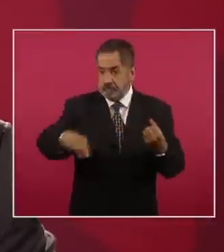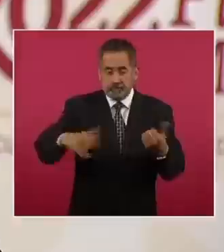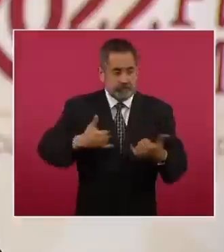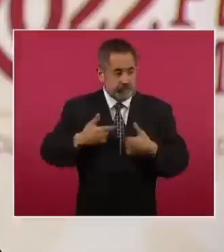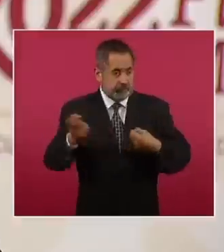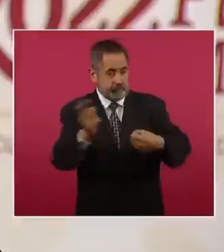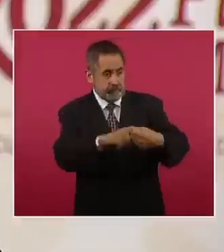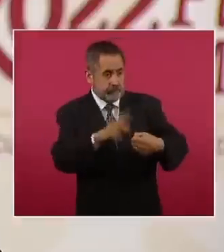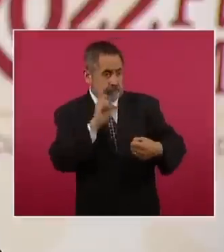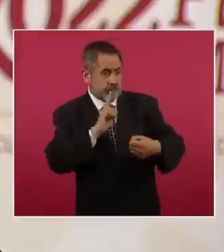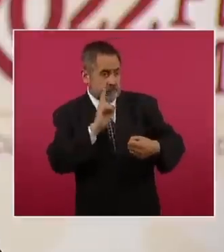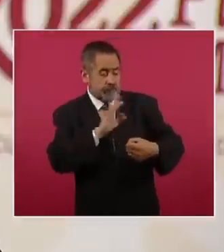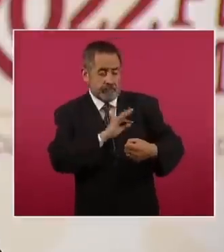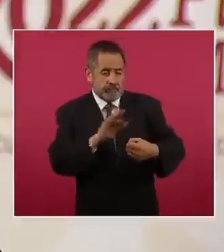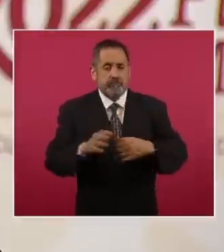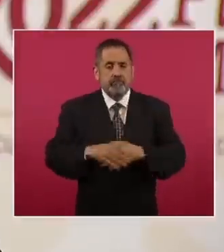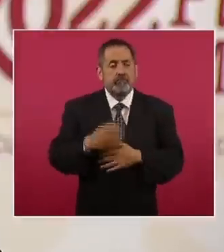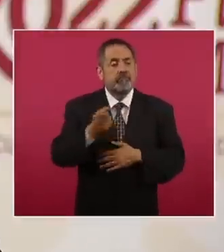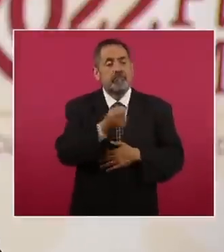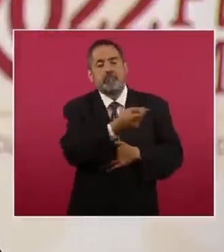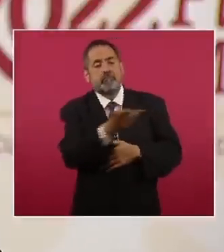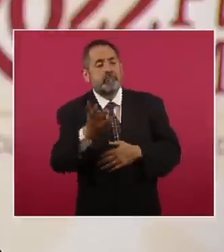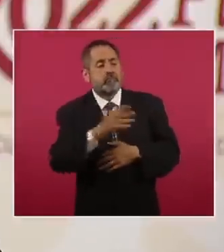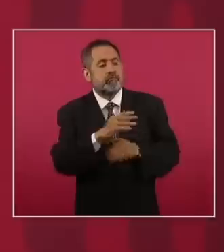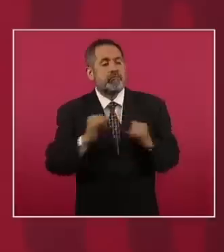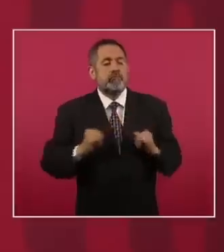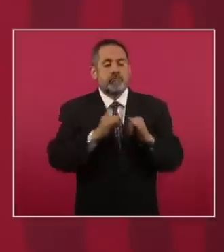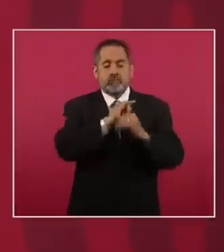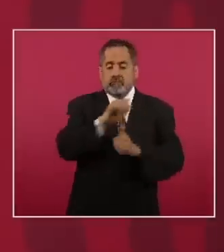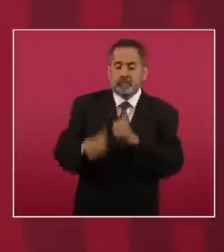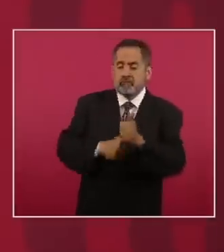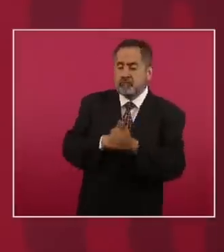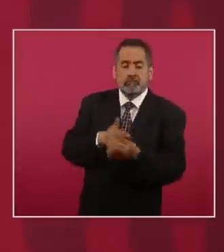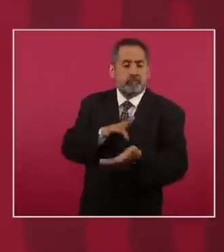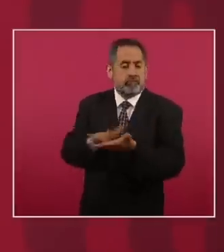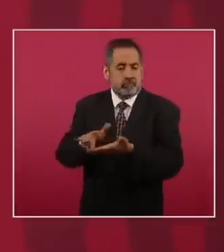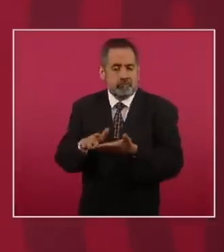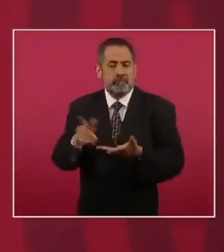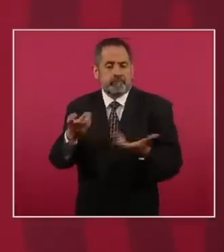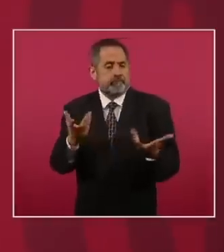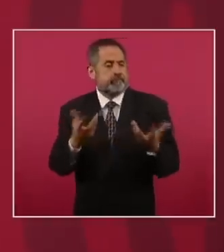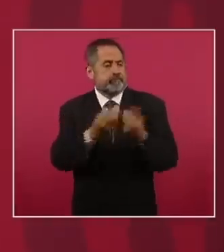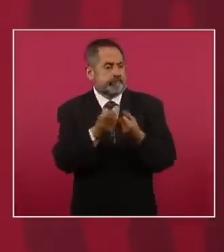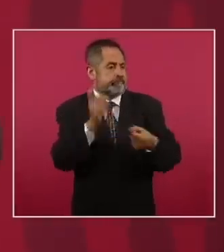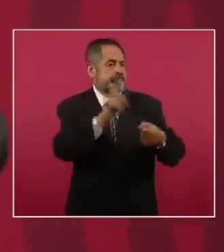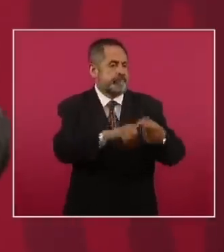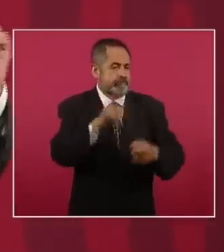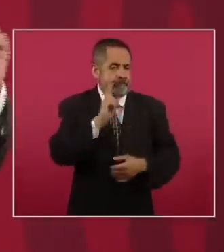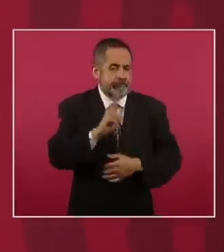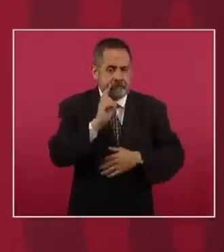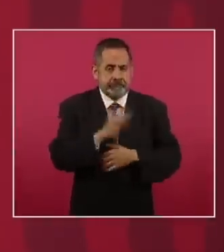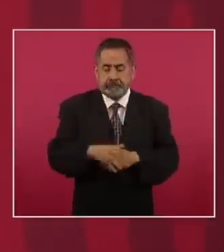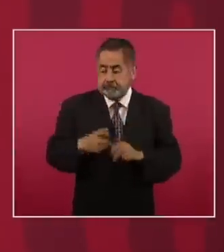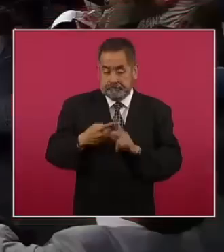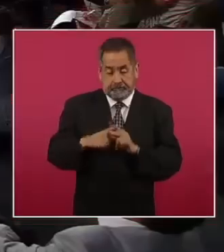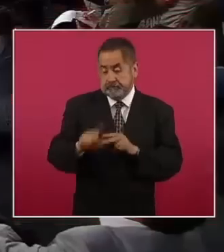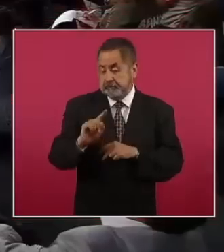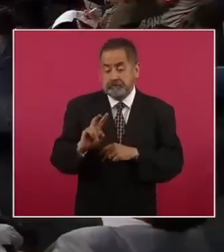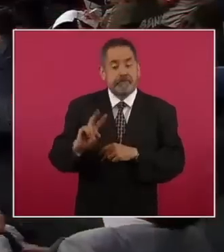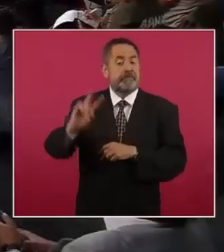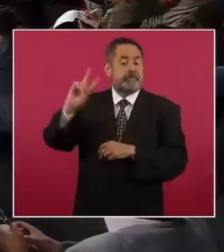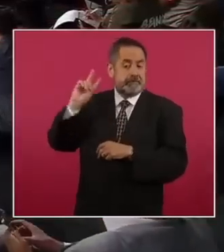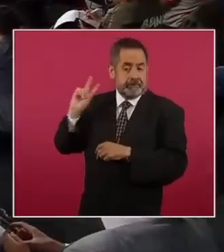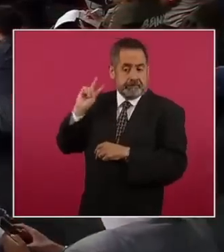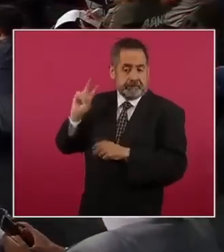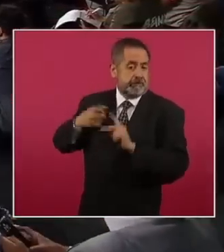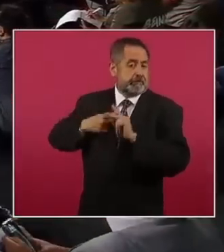Unidos, incluyendo algunas instituciones de respaldo a la comunidad mexicoamericana. Este es el programa y pues lo iniciamos apenas el viernes. Los voy a